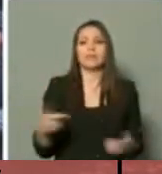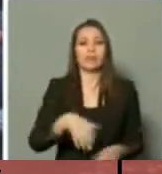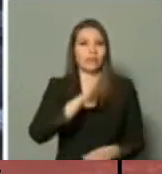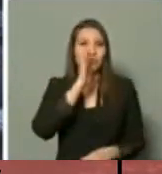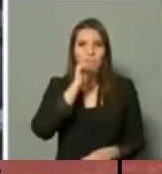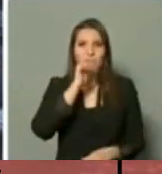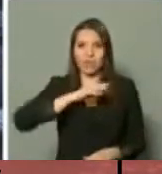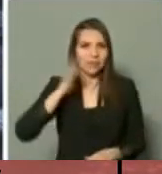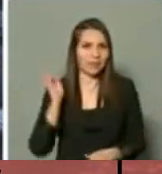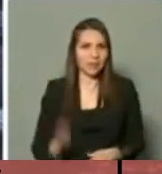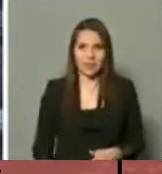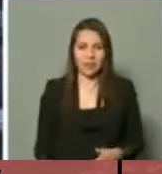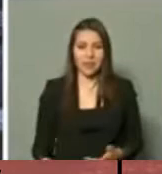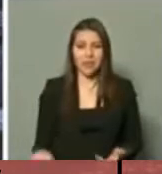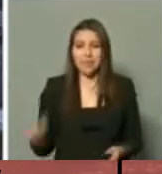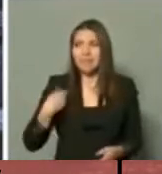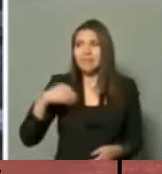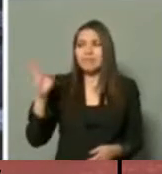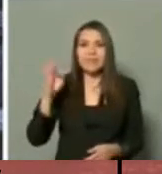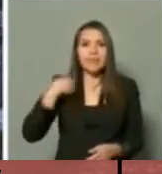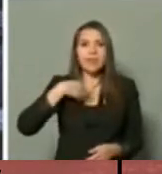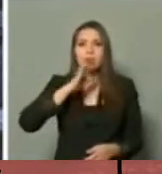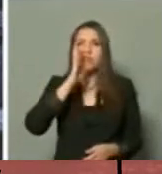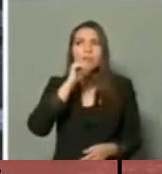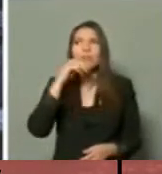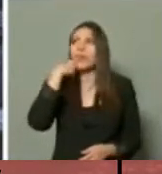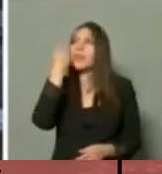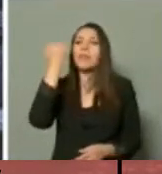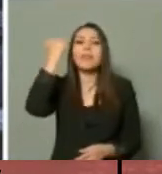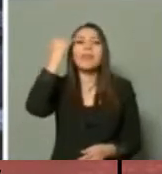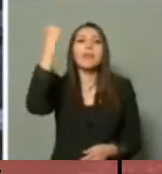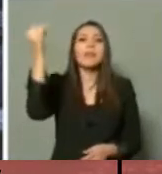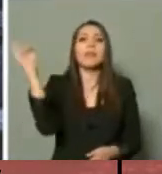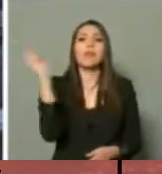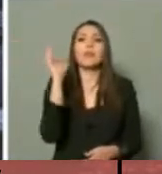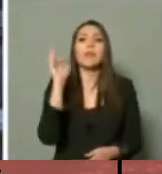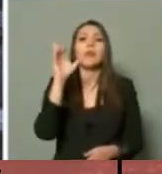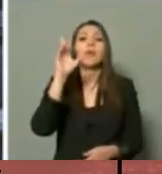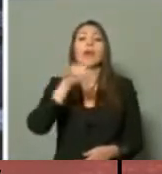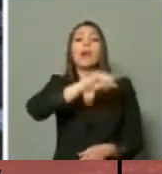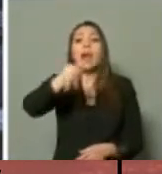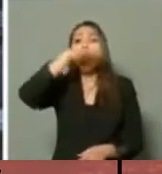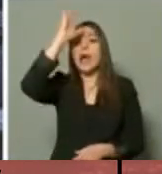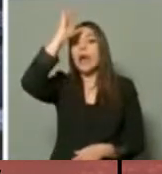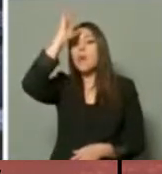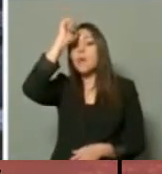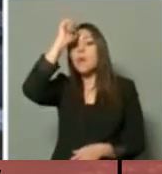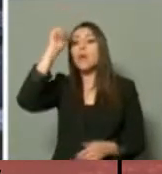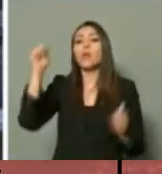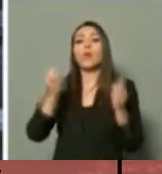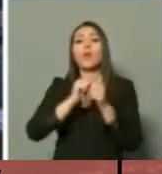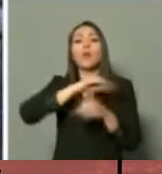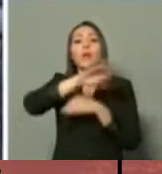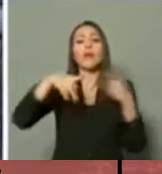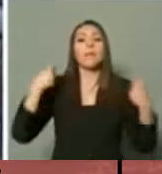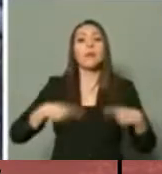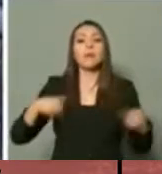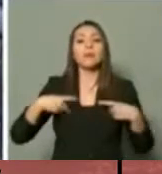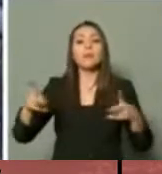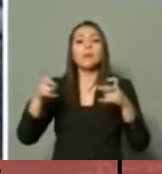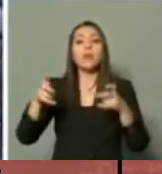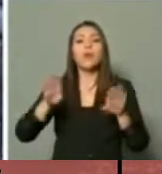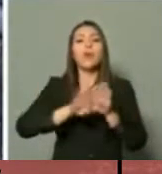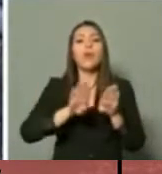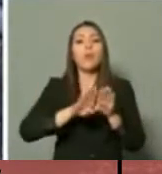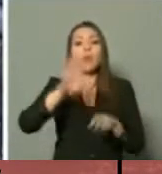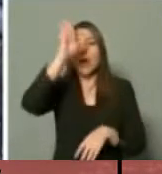inaceptable. No quiero ni imaginarme lo que pasaría si se lleva a cabo la amnistía que proponen algunos otros. Candidata,